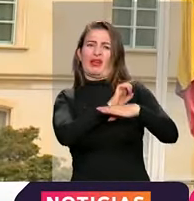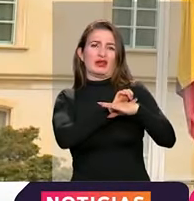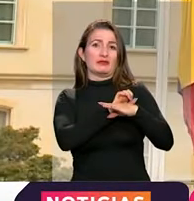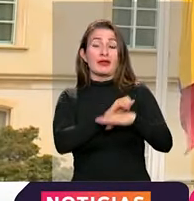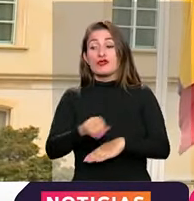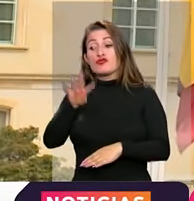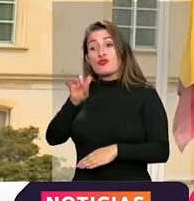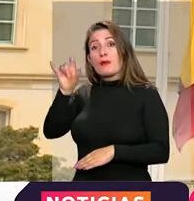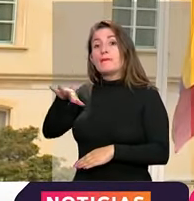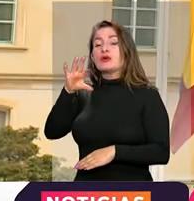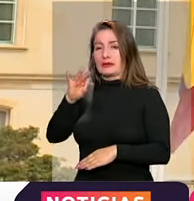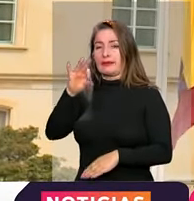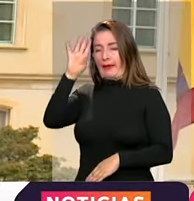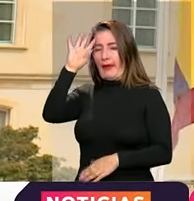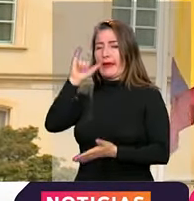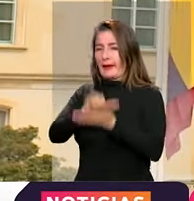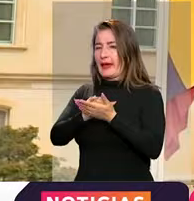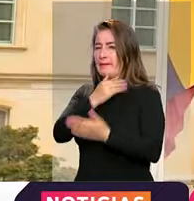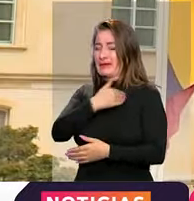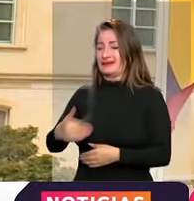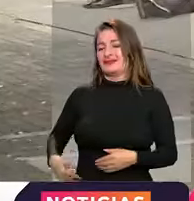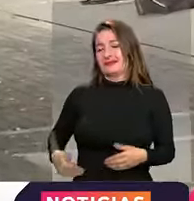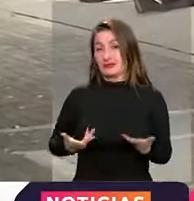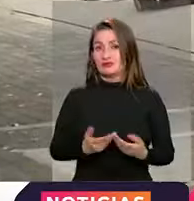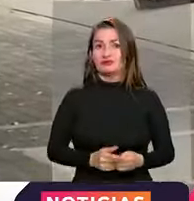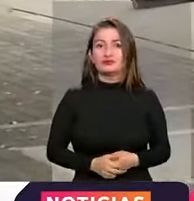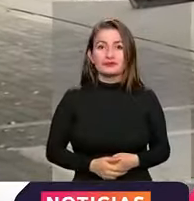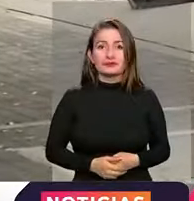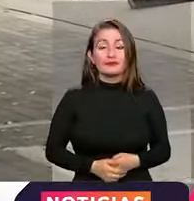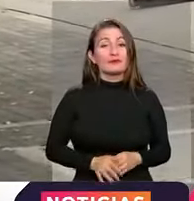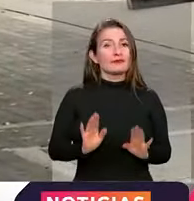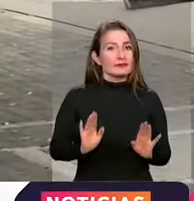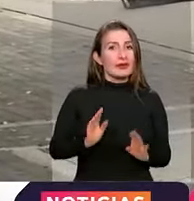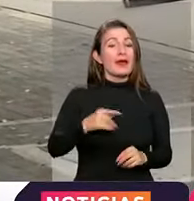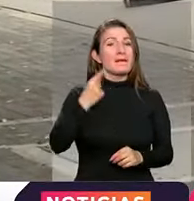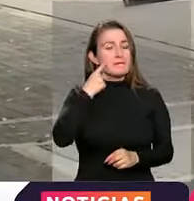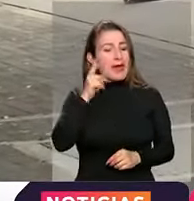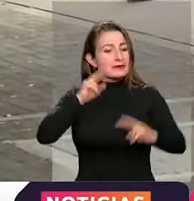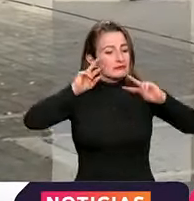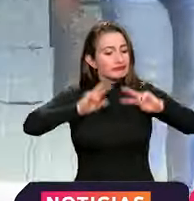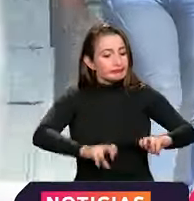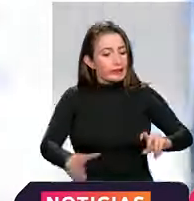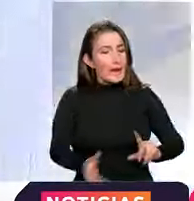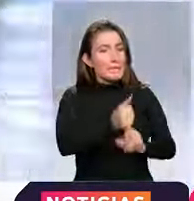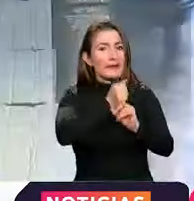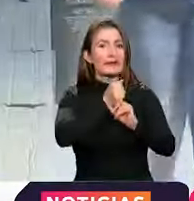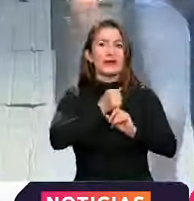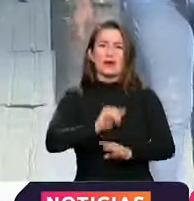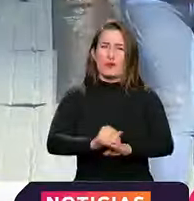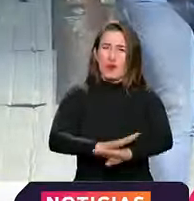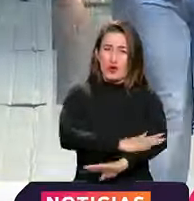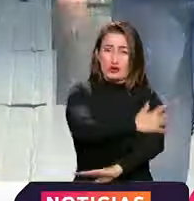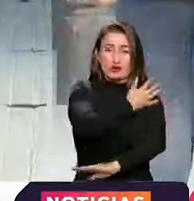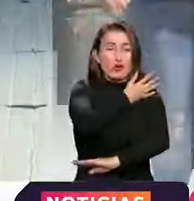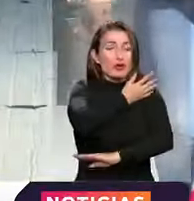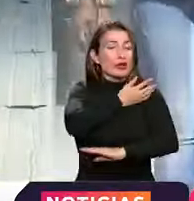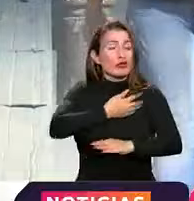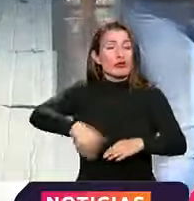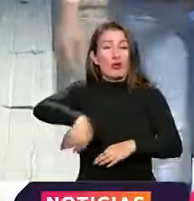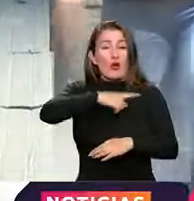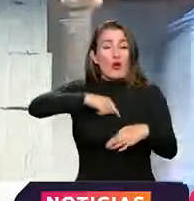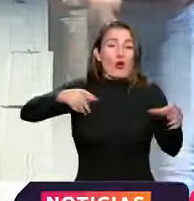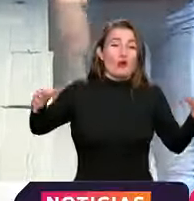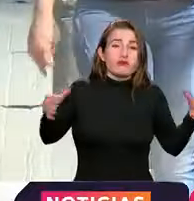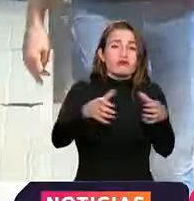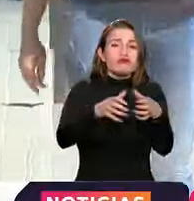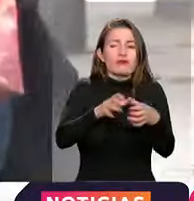el 9% cree en presidencia. Sin embargo, uno de los mayores hallazgos demuestra que las emociones que predominan a raíz de la